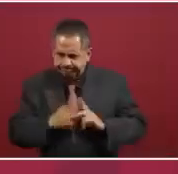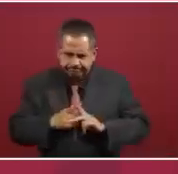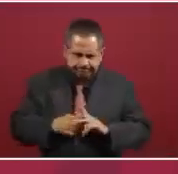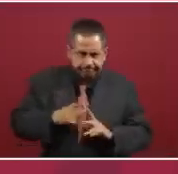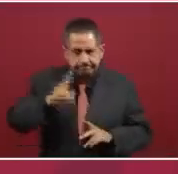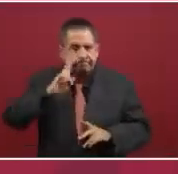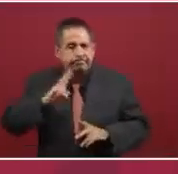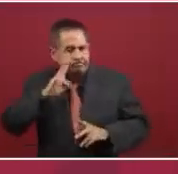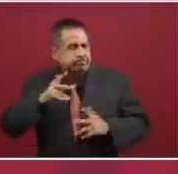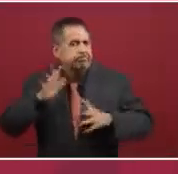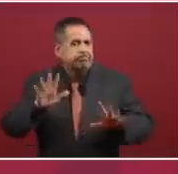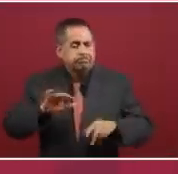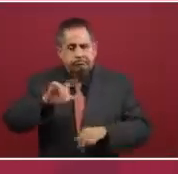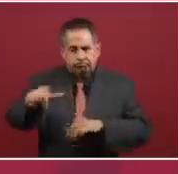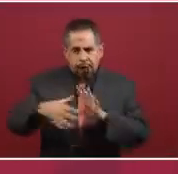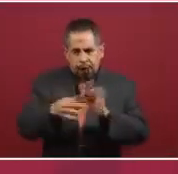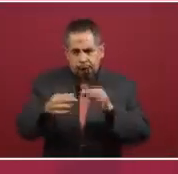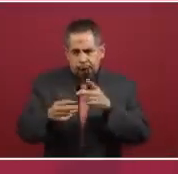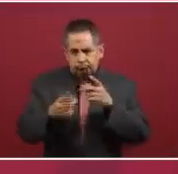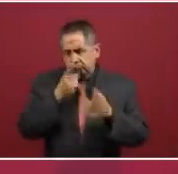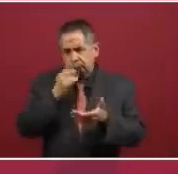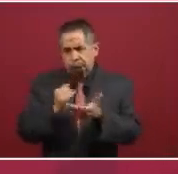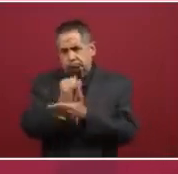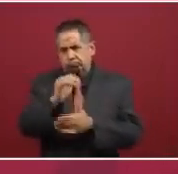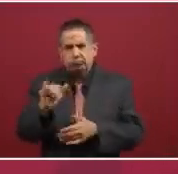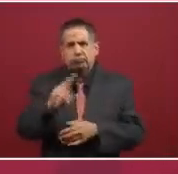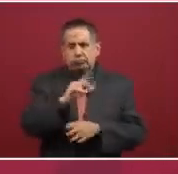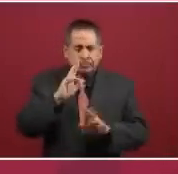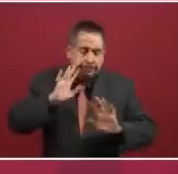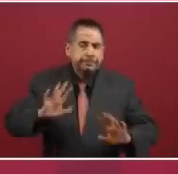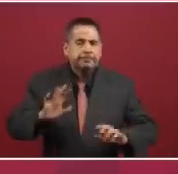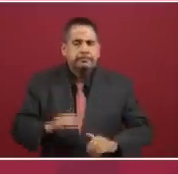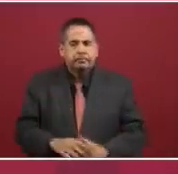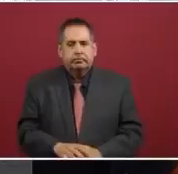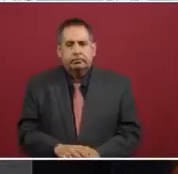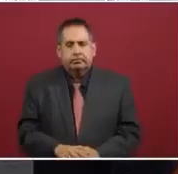a decidir en su momento.